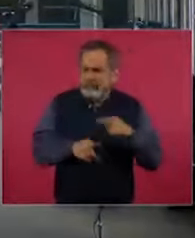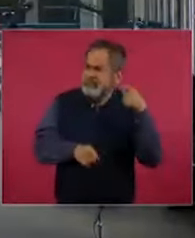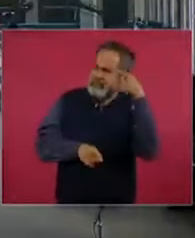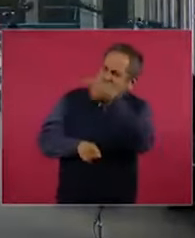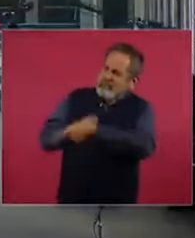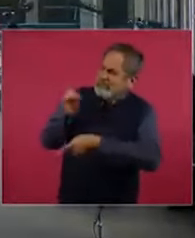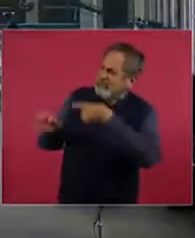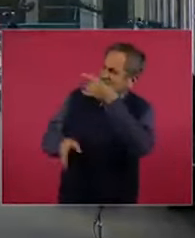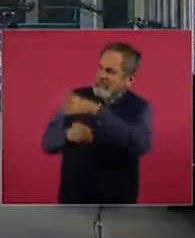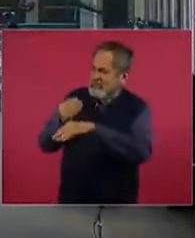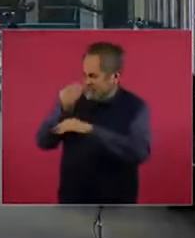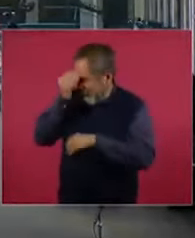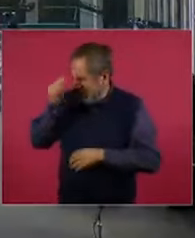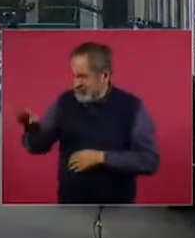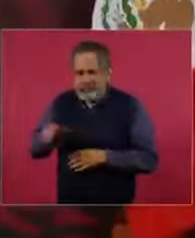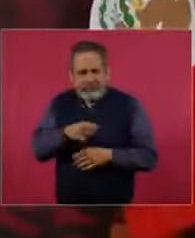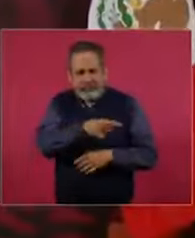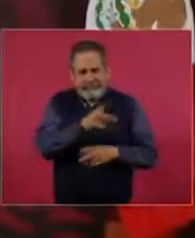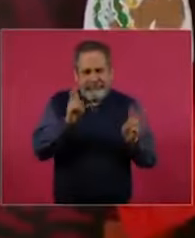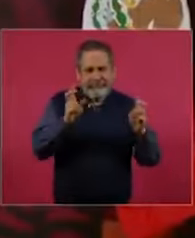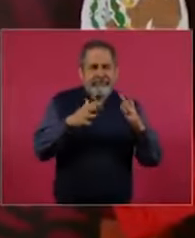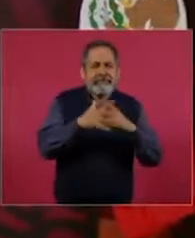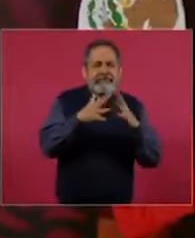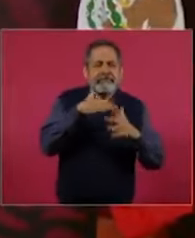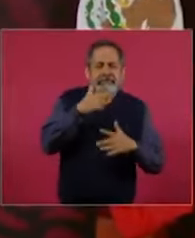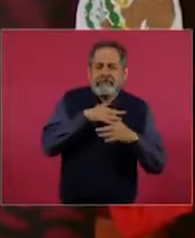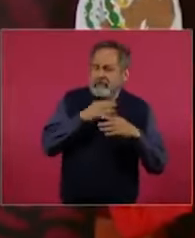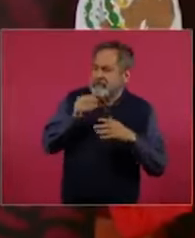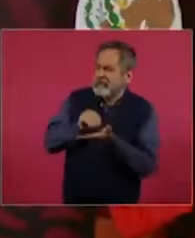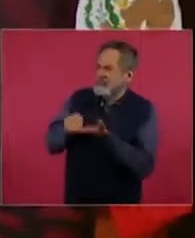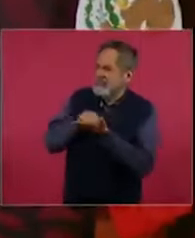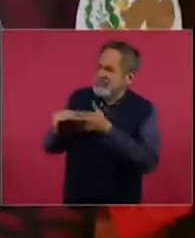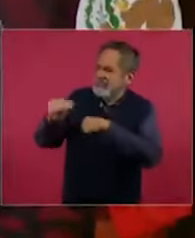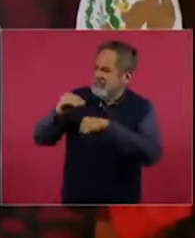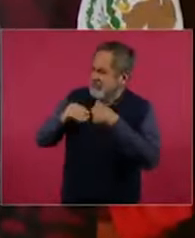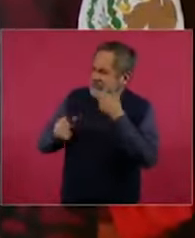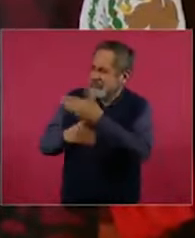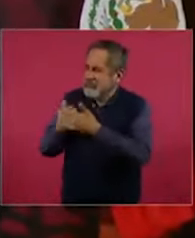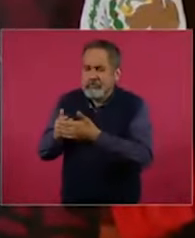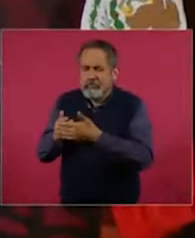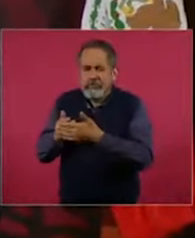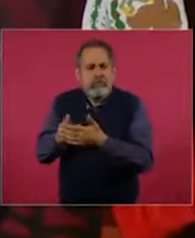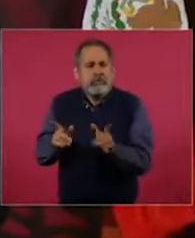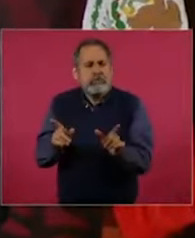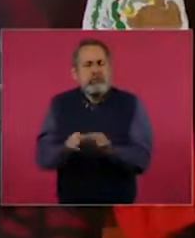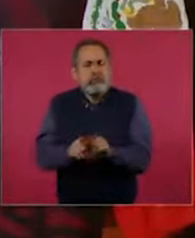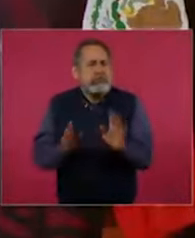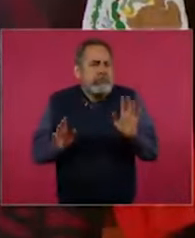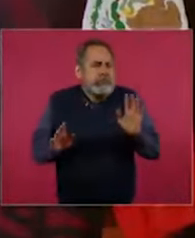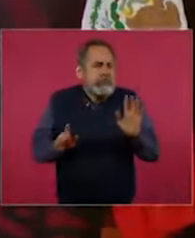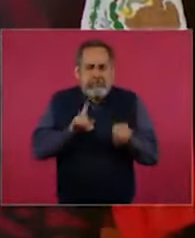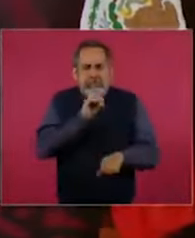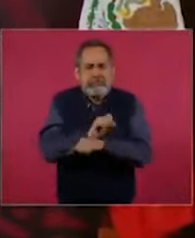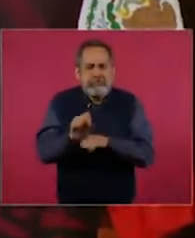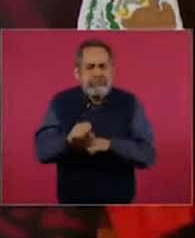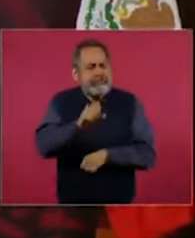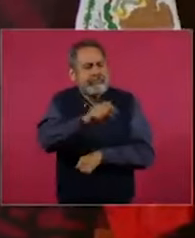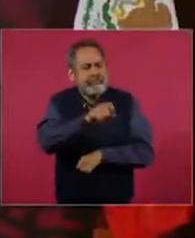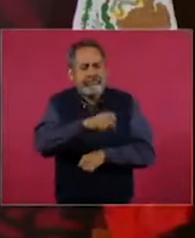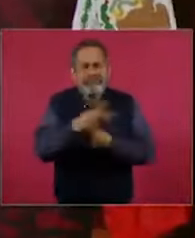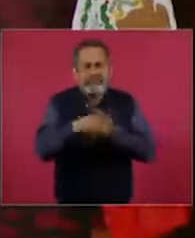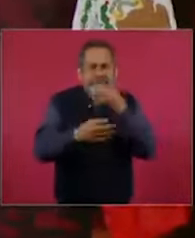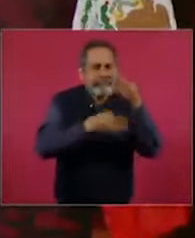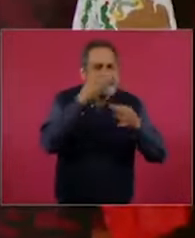el presidente Dice que ahora pues el bloque conservador está Pues en una campaña para distorsionar